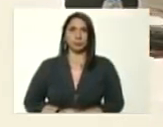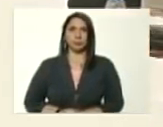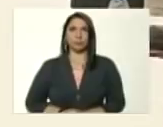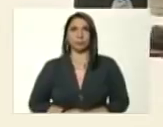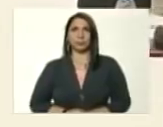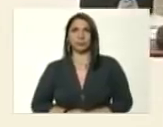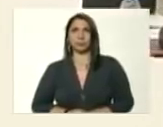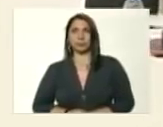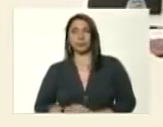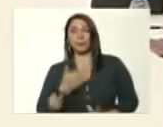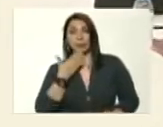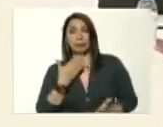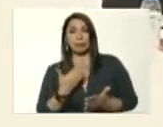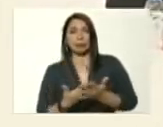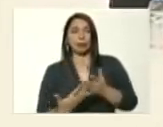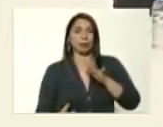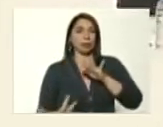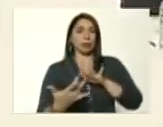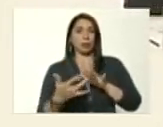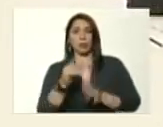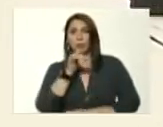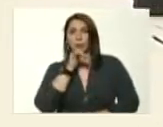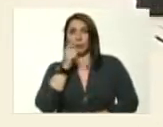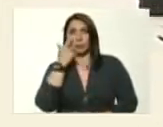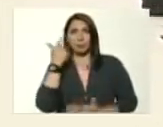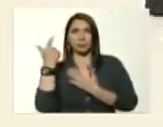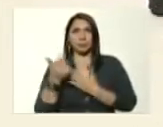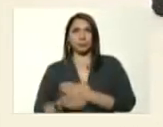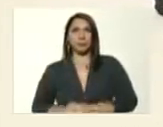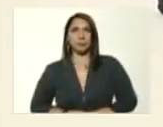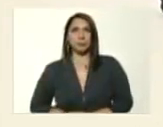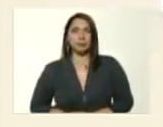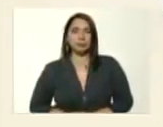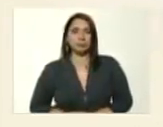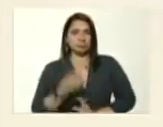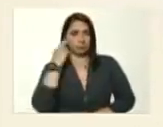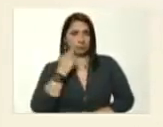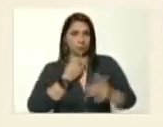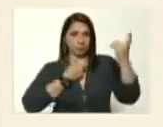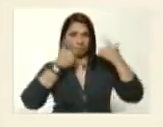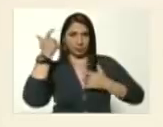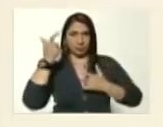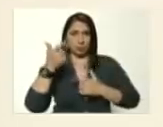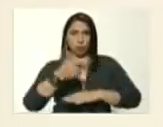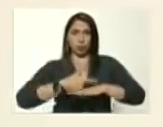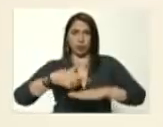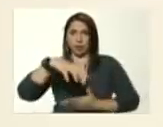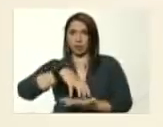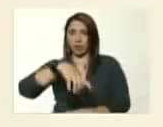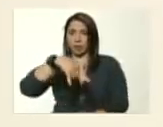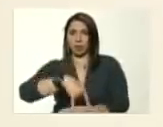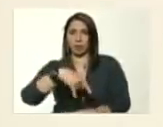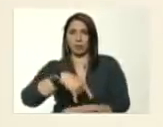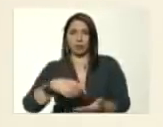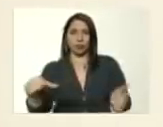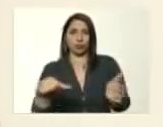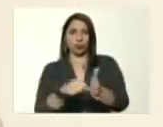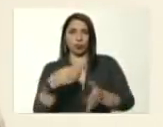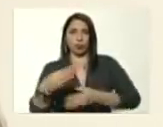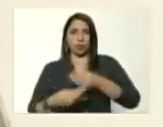sí gracias estudios nosotros nos encontramos en el salón bolívar chávez de la gobernación del estado carabobo donde se está